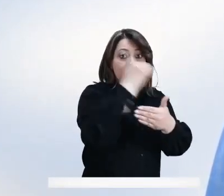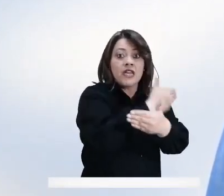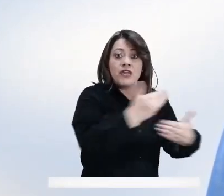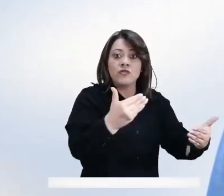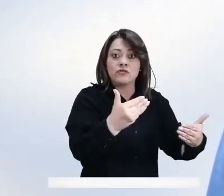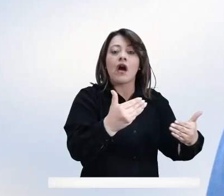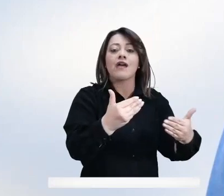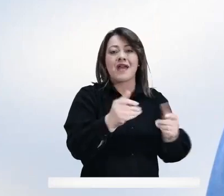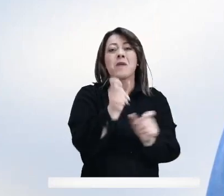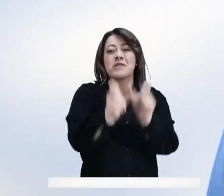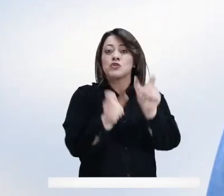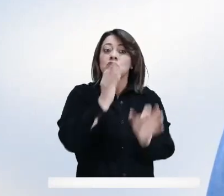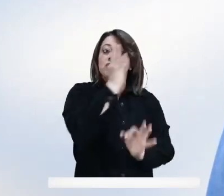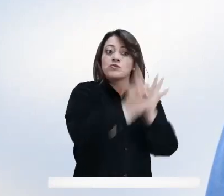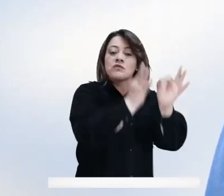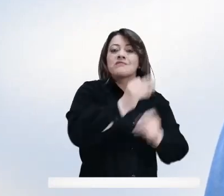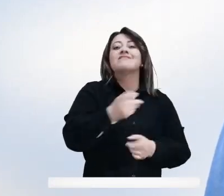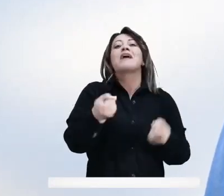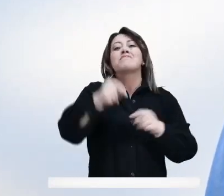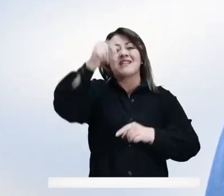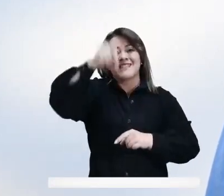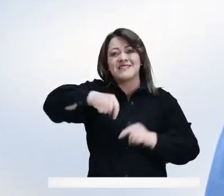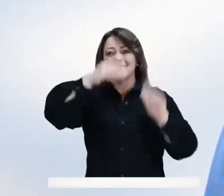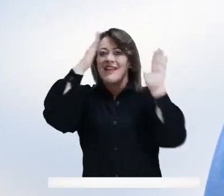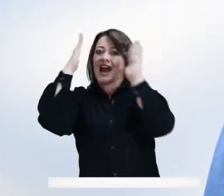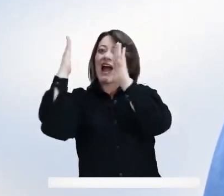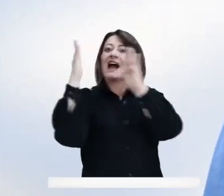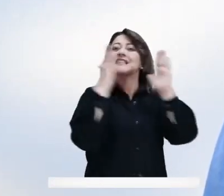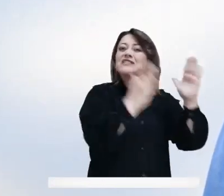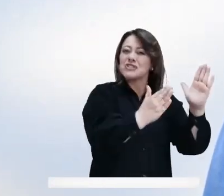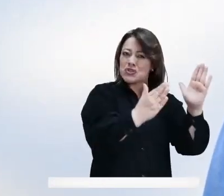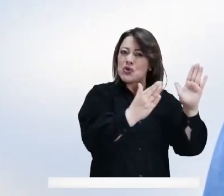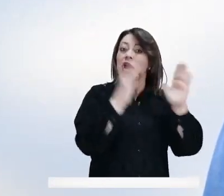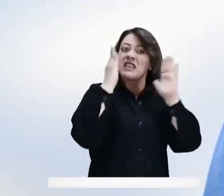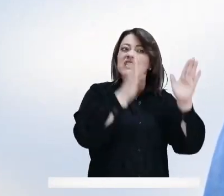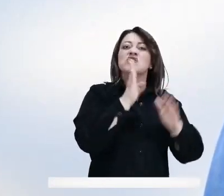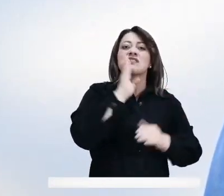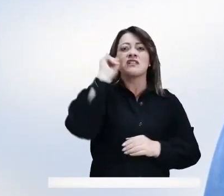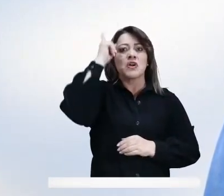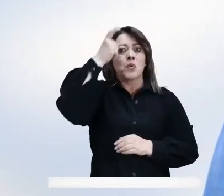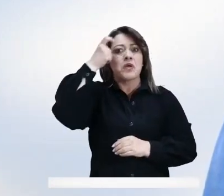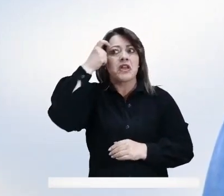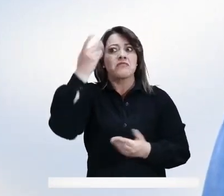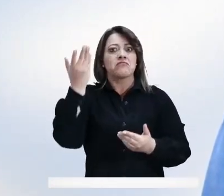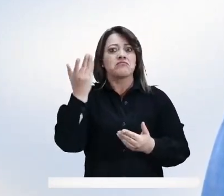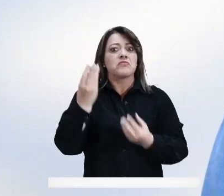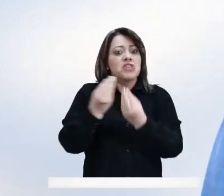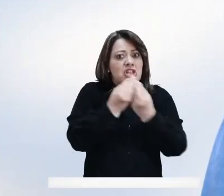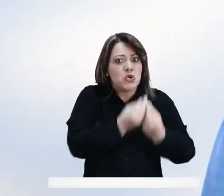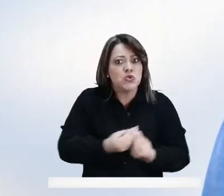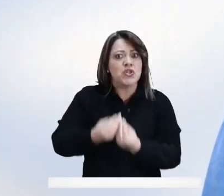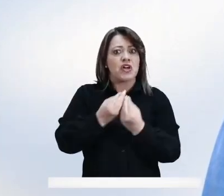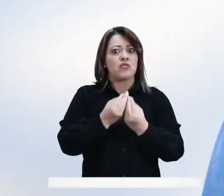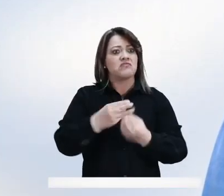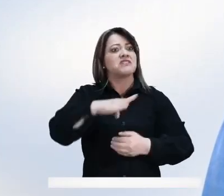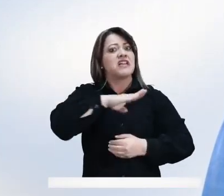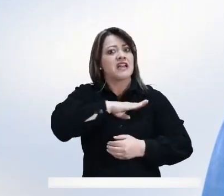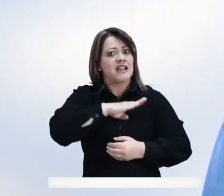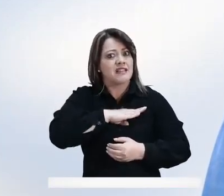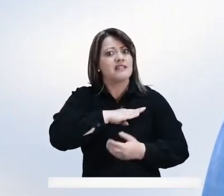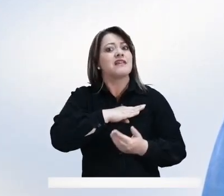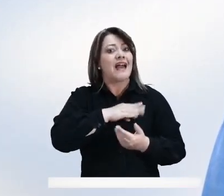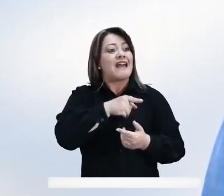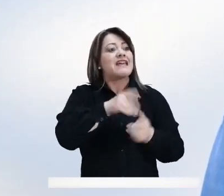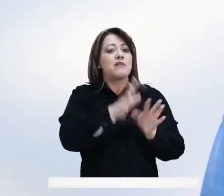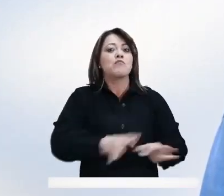también requieren la presencia de un gobierno central, de una administración y de un consejo que esté reformulando